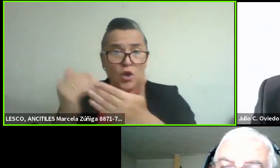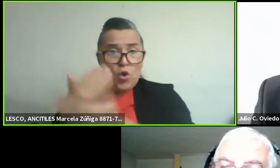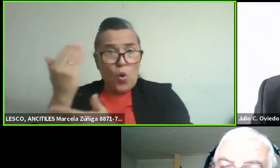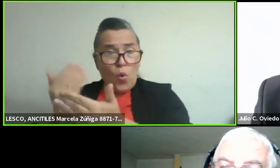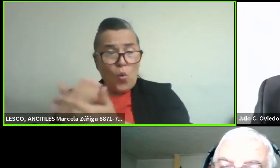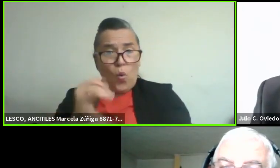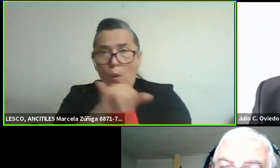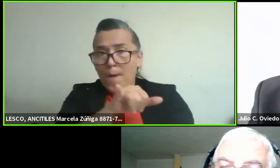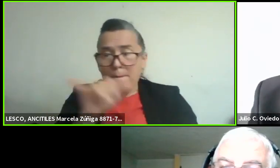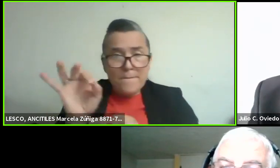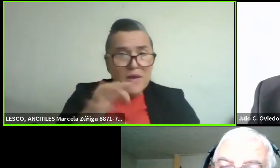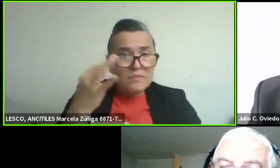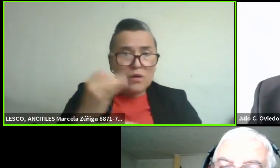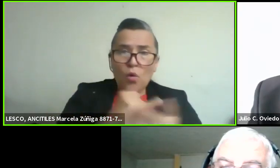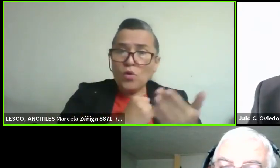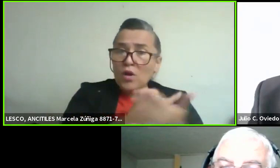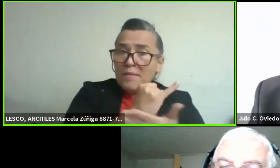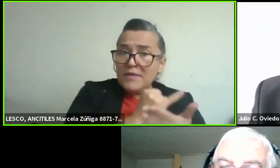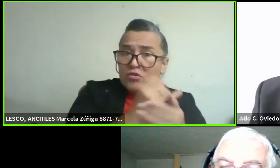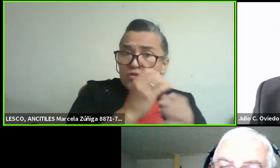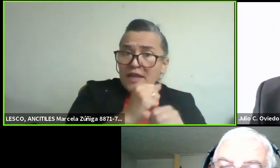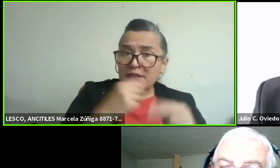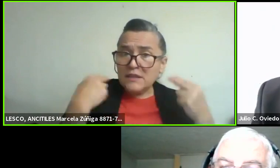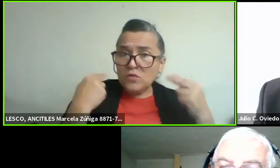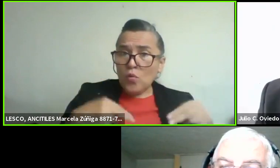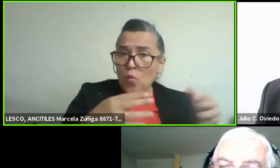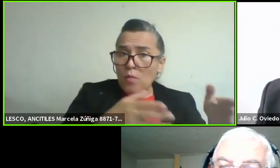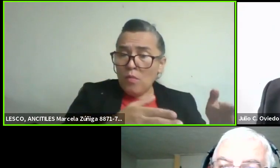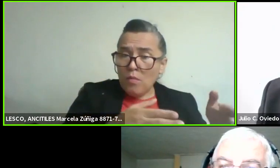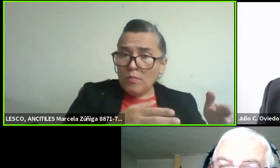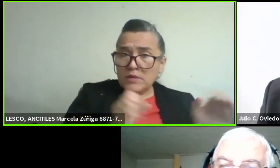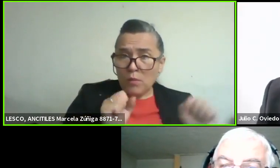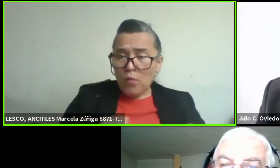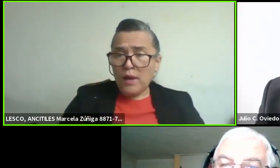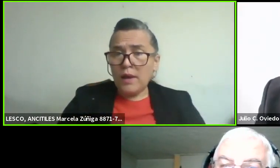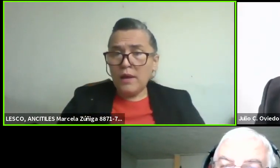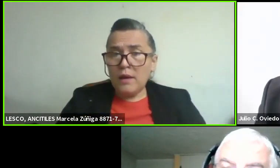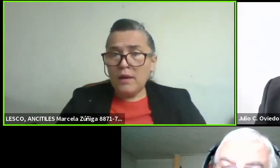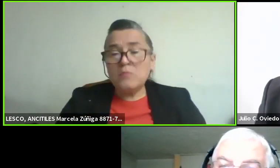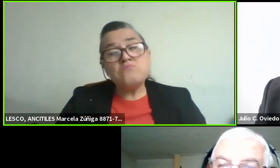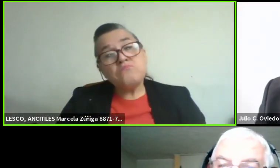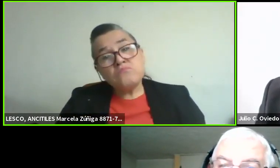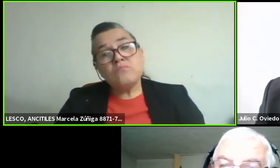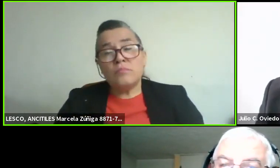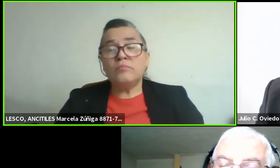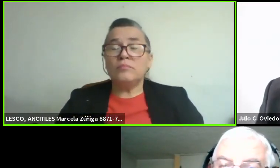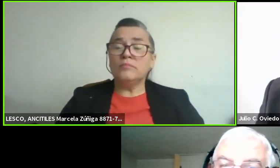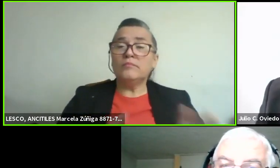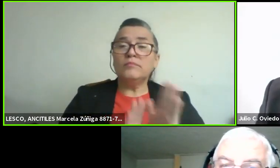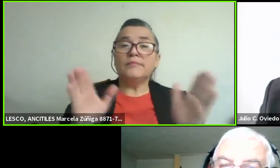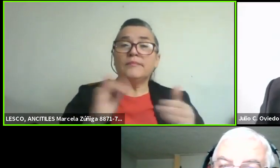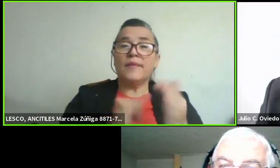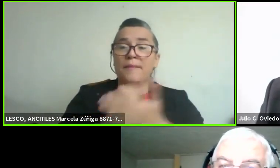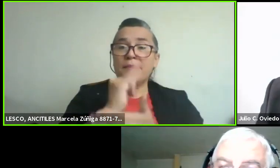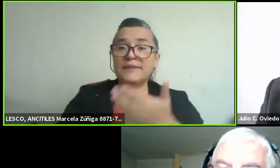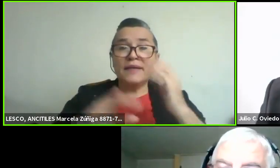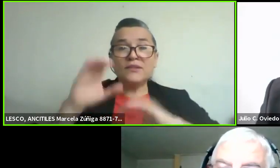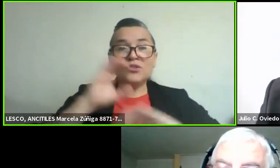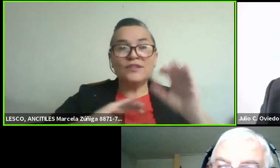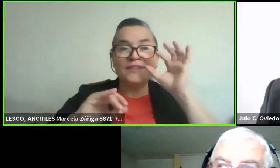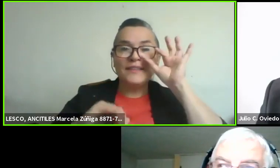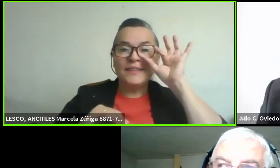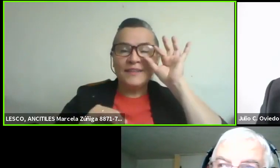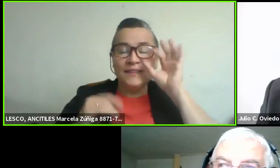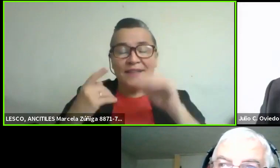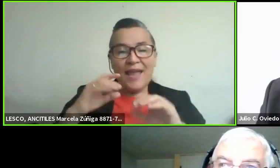misma manera cuando la investigación se hace con seres humanos bueno en general la investigación científica se evalúa